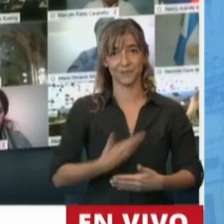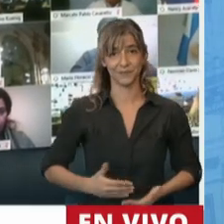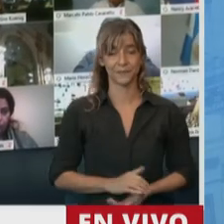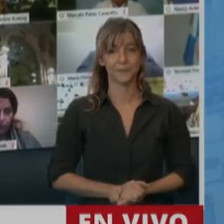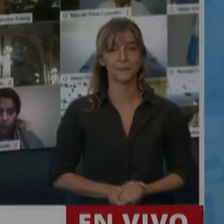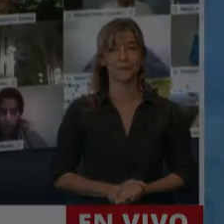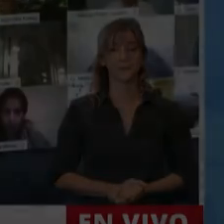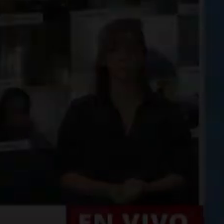Gracias, diputado.